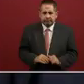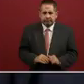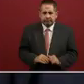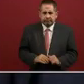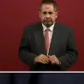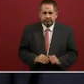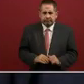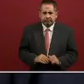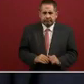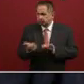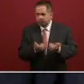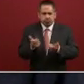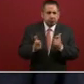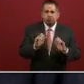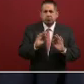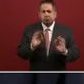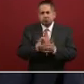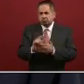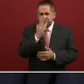son sanas las finanzas públicas